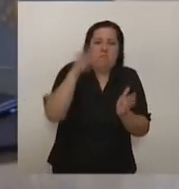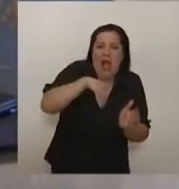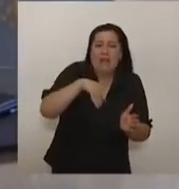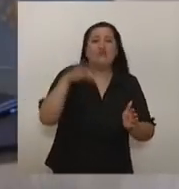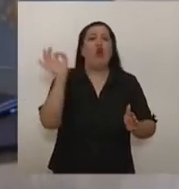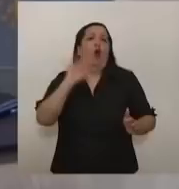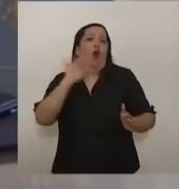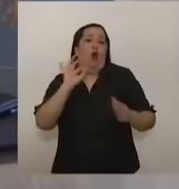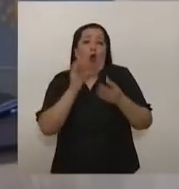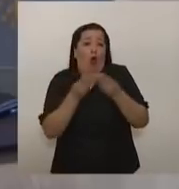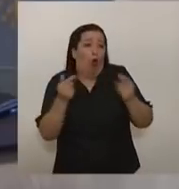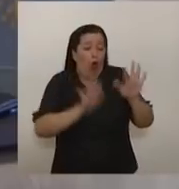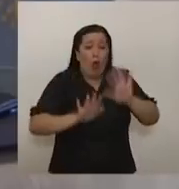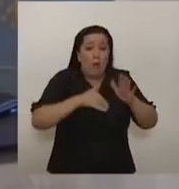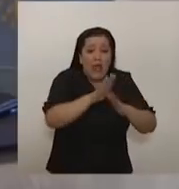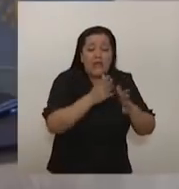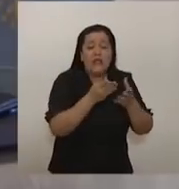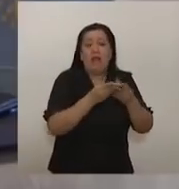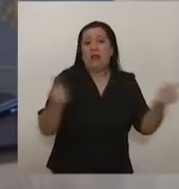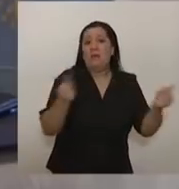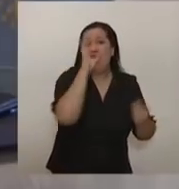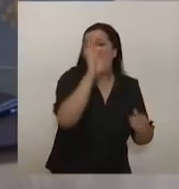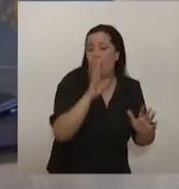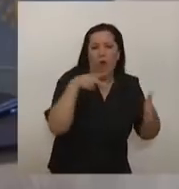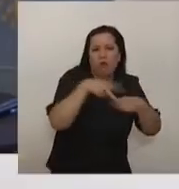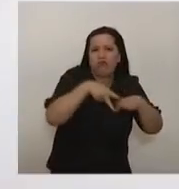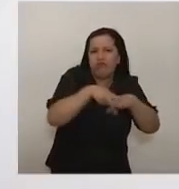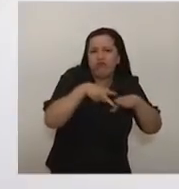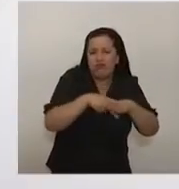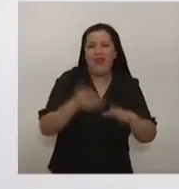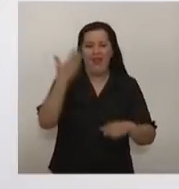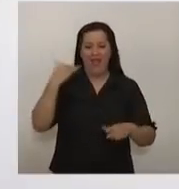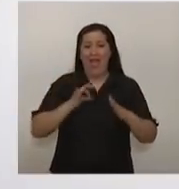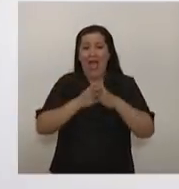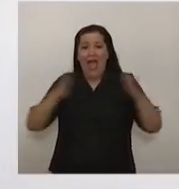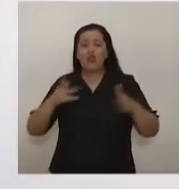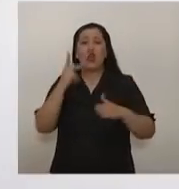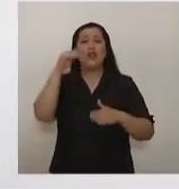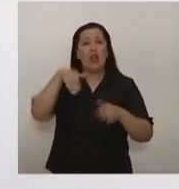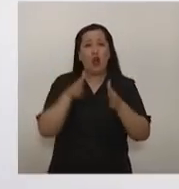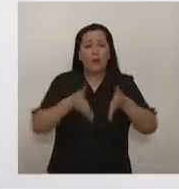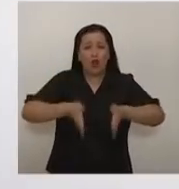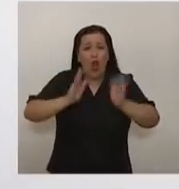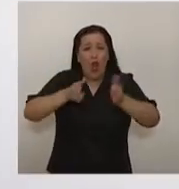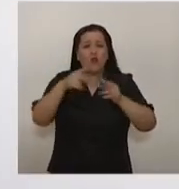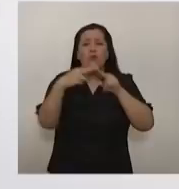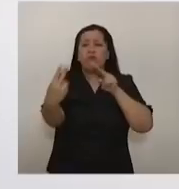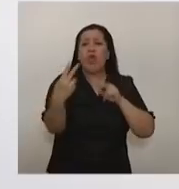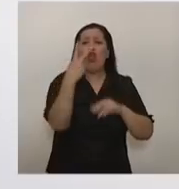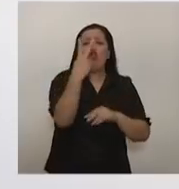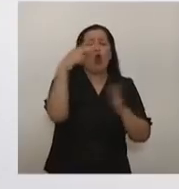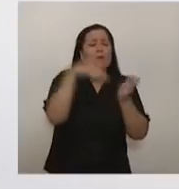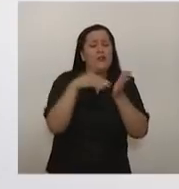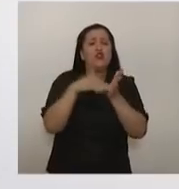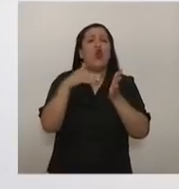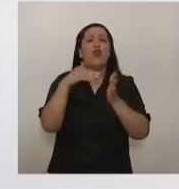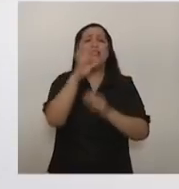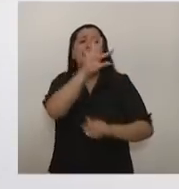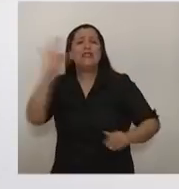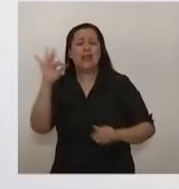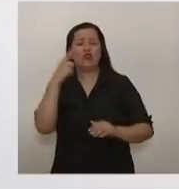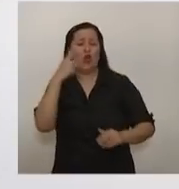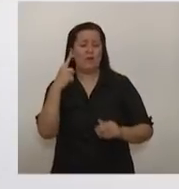que nunca se terminaban. Por ejemplo, en estos años, cada kilómetro de autopista nos costó 2,5 millones de